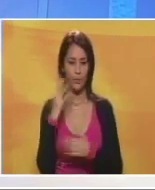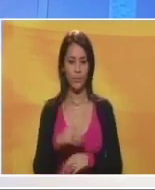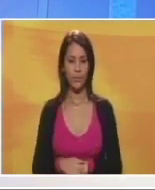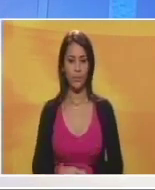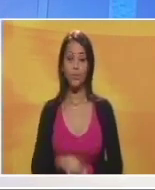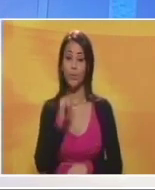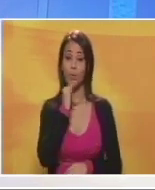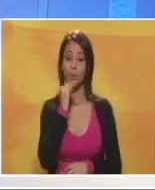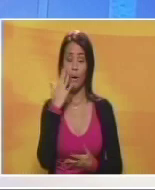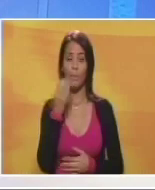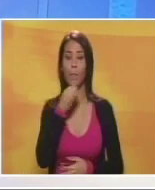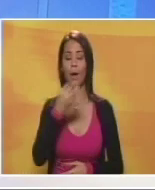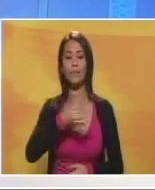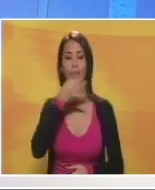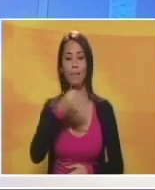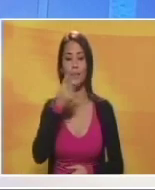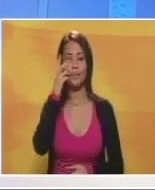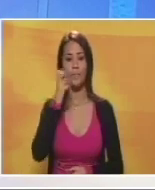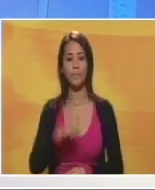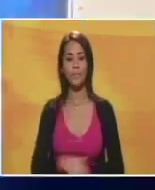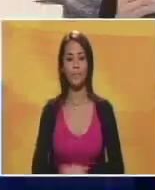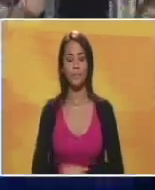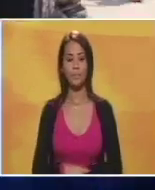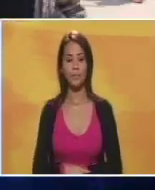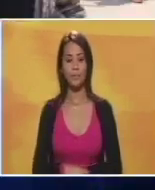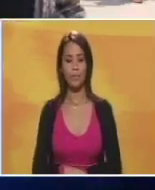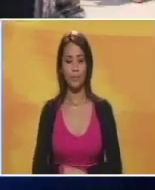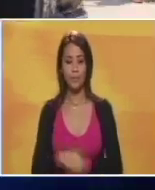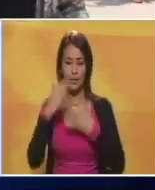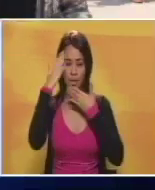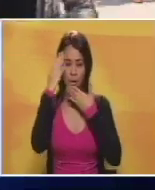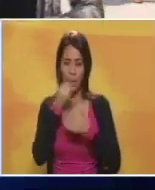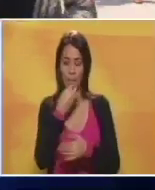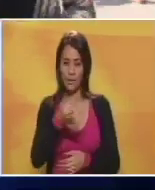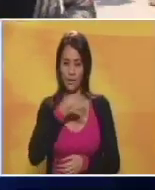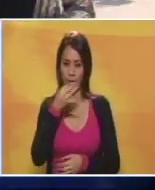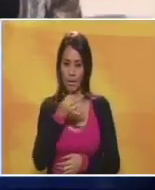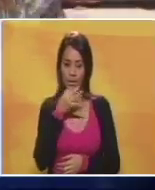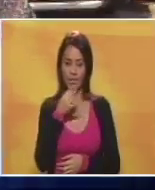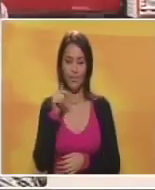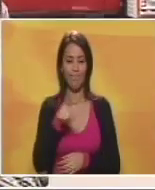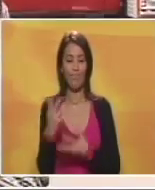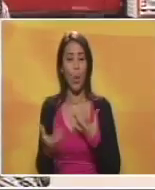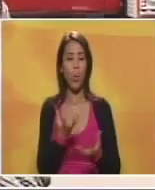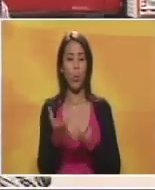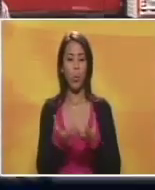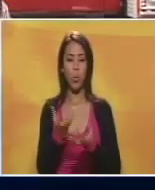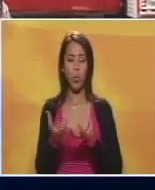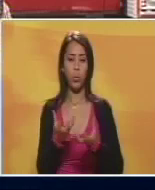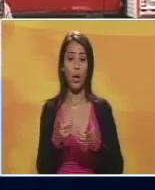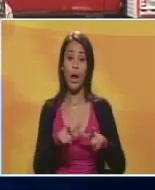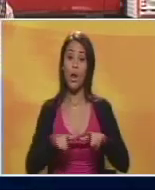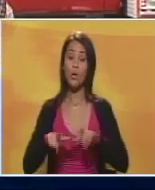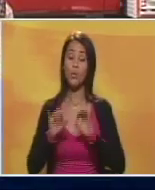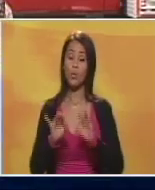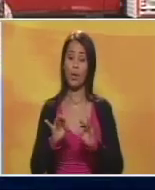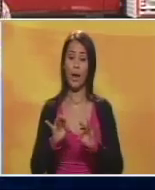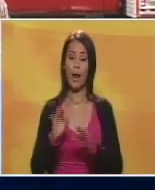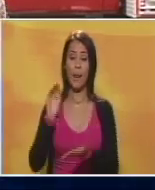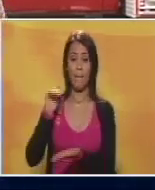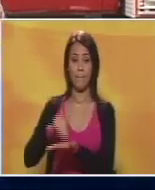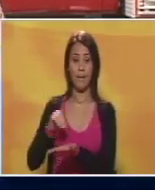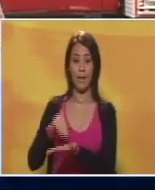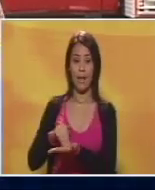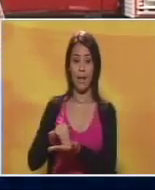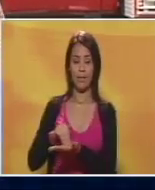lugar nos tiene la información. Buenas tardes, Diana. Buenas tardes, amigos. Así es, el incendio se produjo en la Proveeduría de Corpo